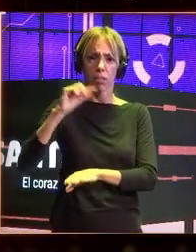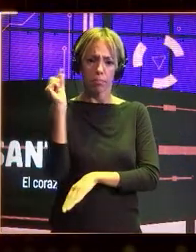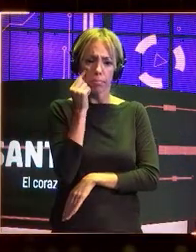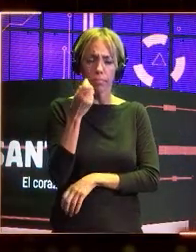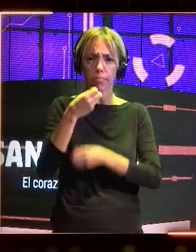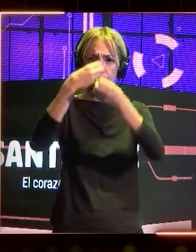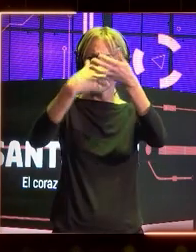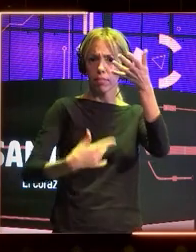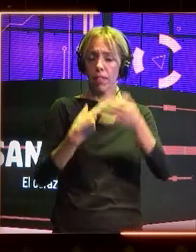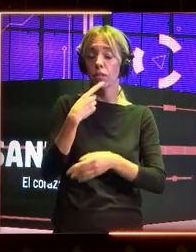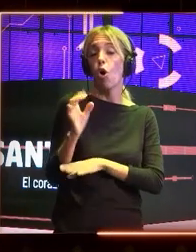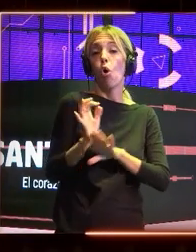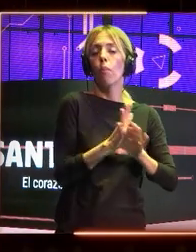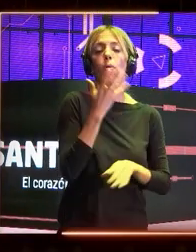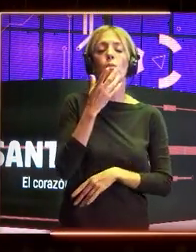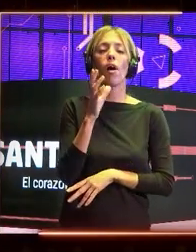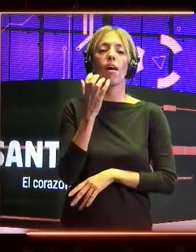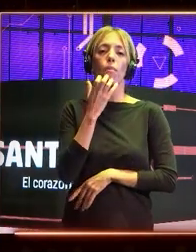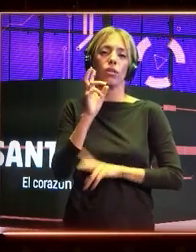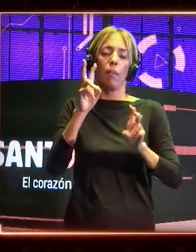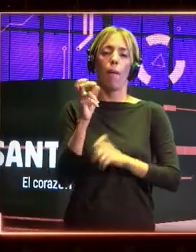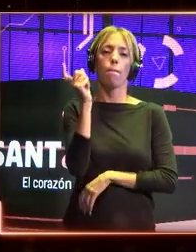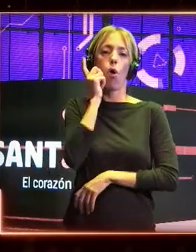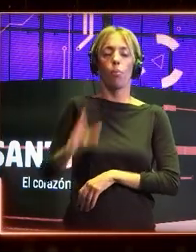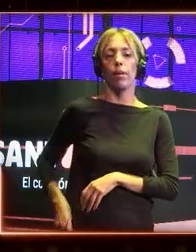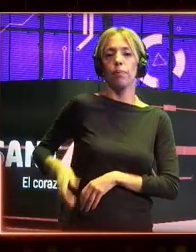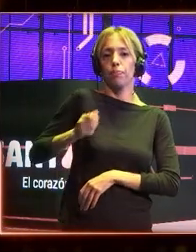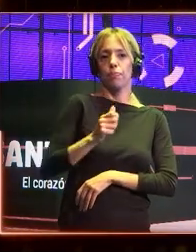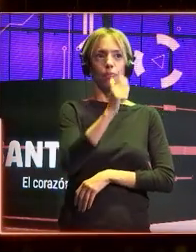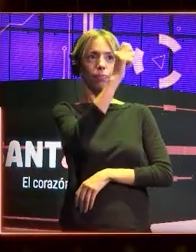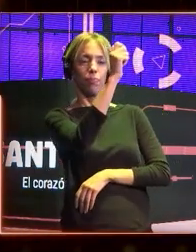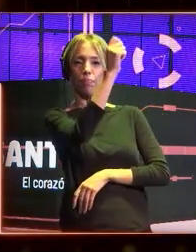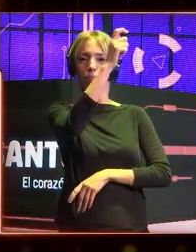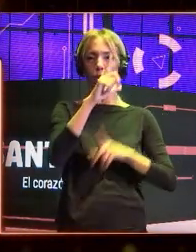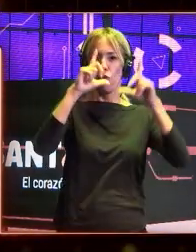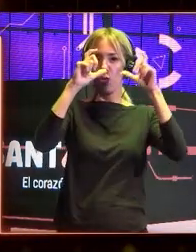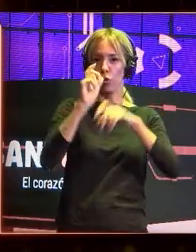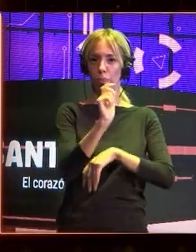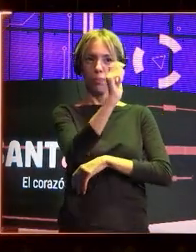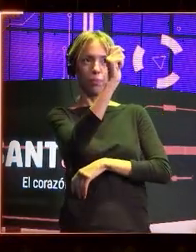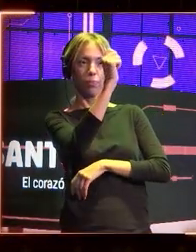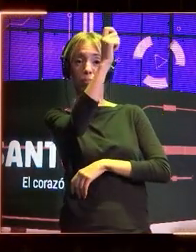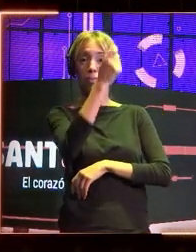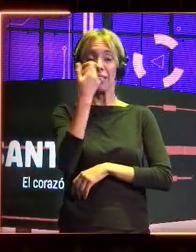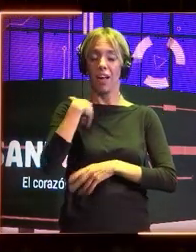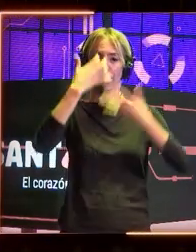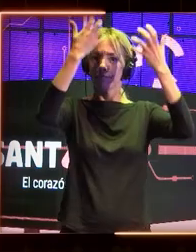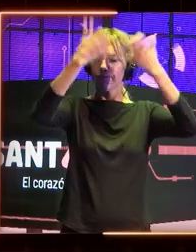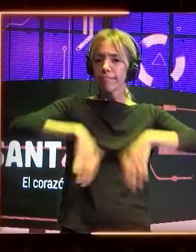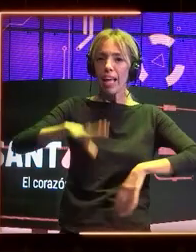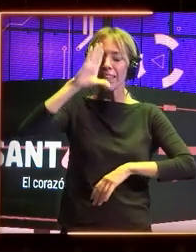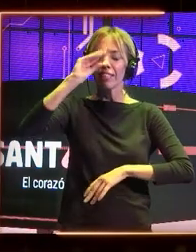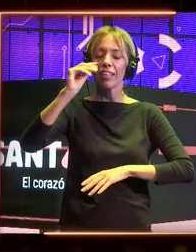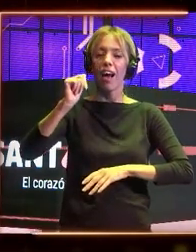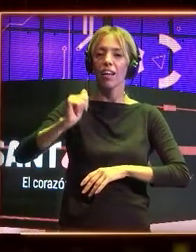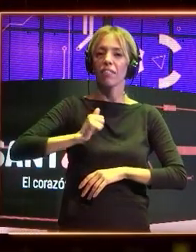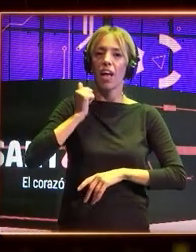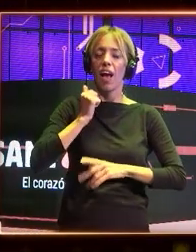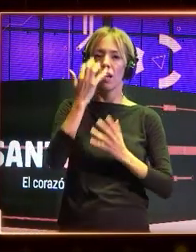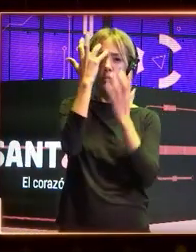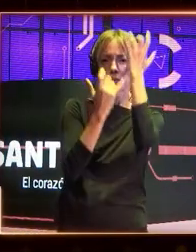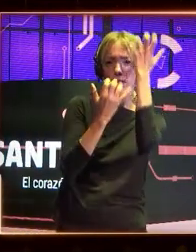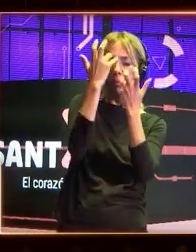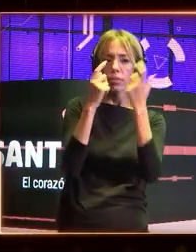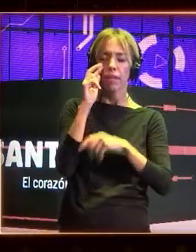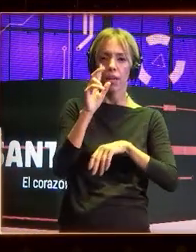o el ejemplo más típico es sacar el móvil vale sacar el móvil sacarnos una foto y ver como la Inteligencia artificial Estos algoritmos son capaces de